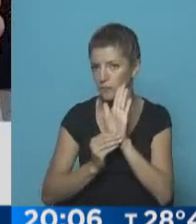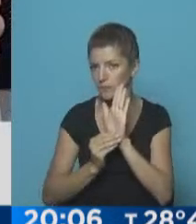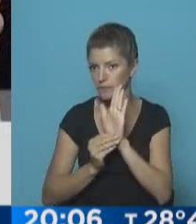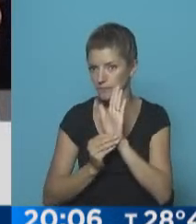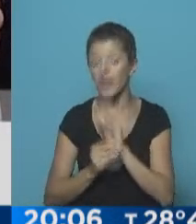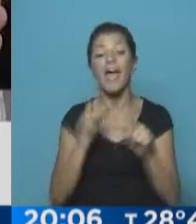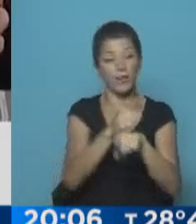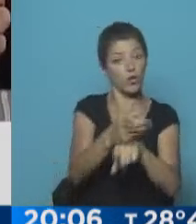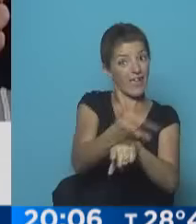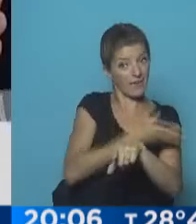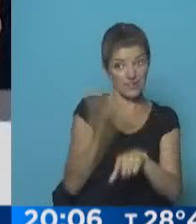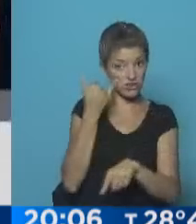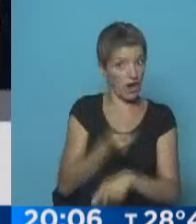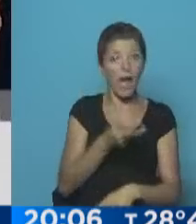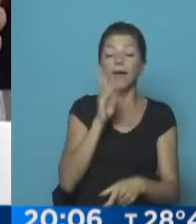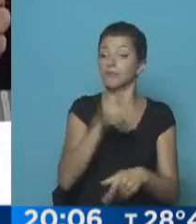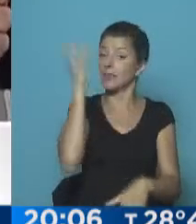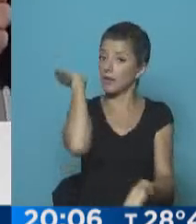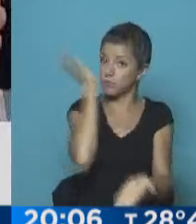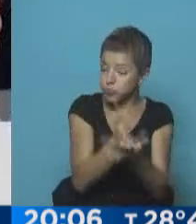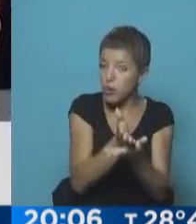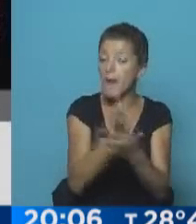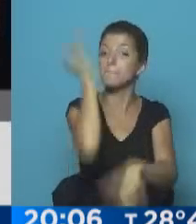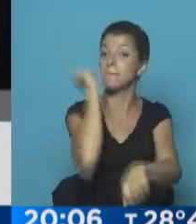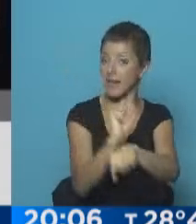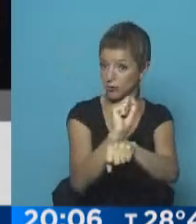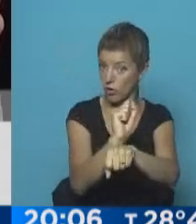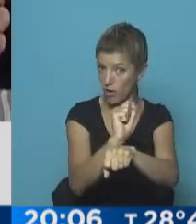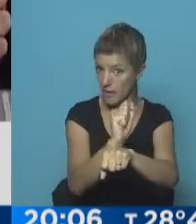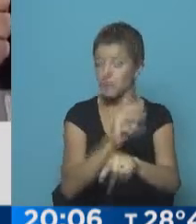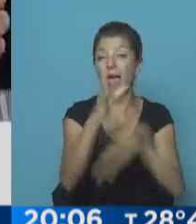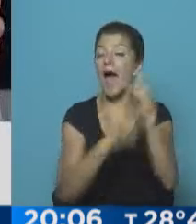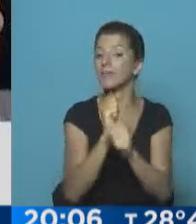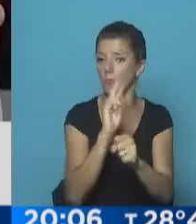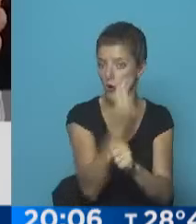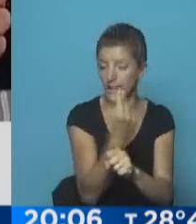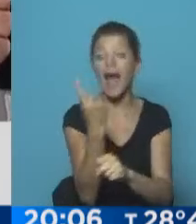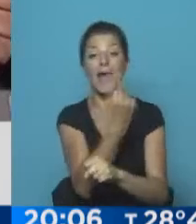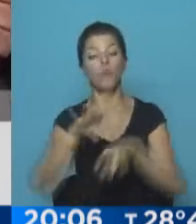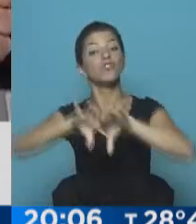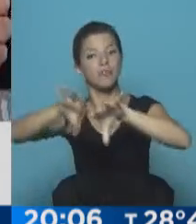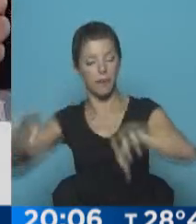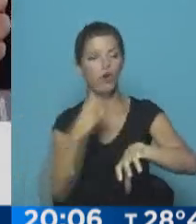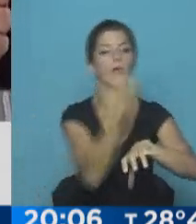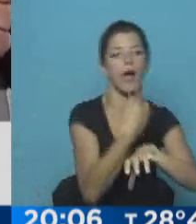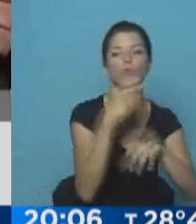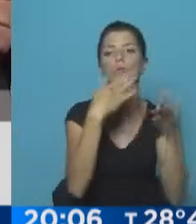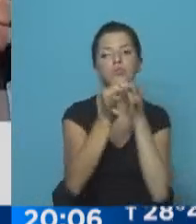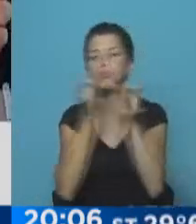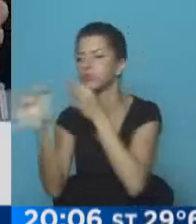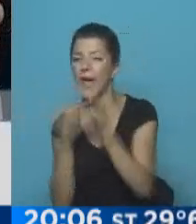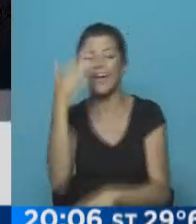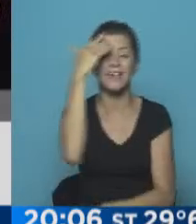a reclusión perpetua por el triple crimen de General Rodríguez. Se realizaron audiencias separadas que tuvieron una extensión de aproximadamente